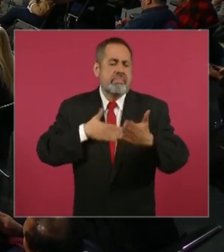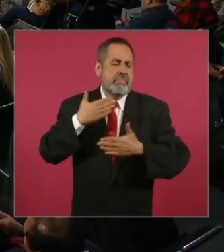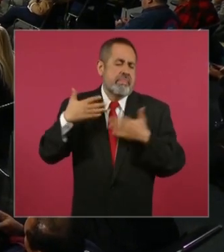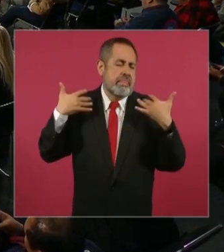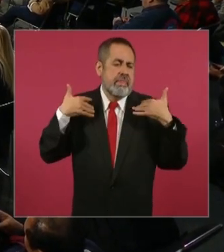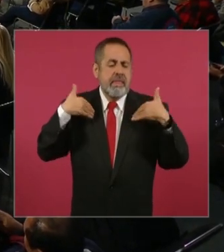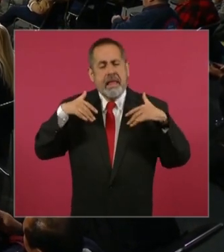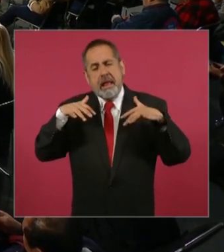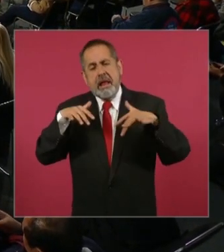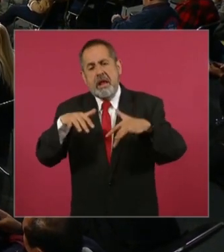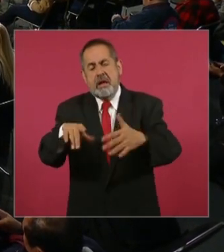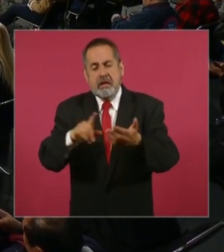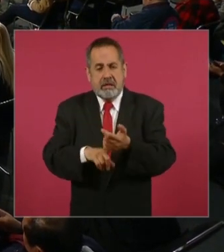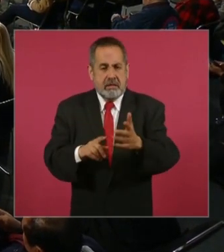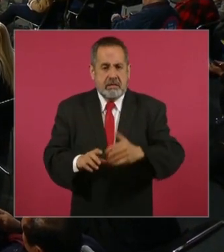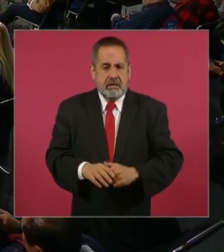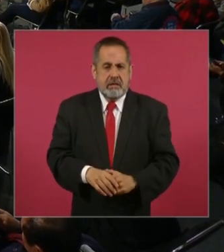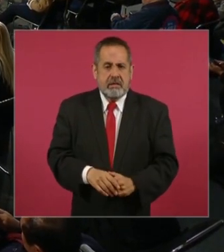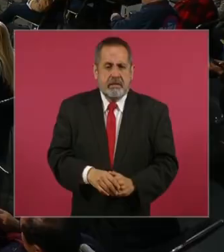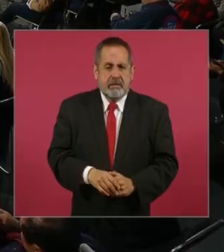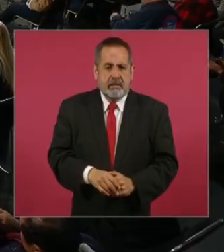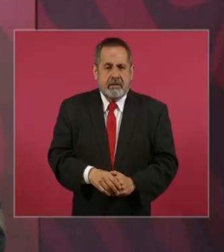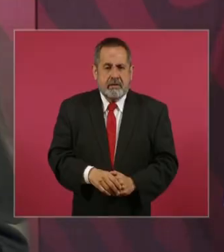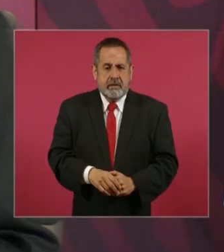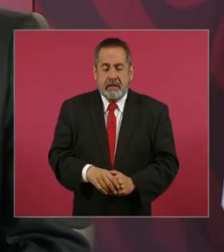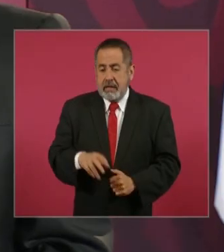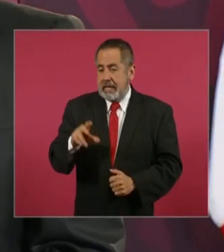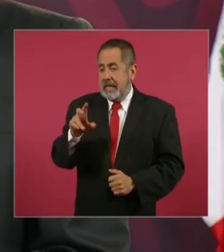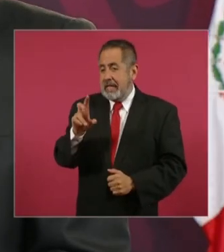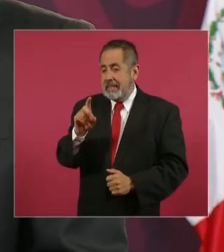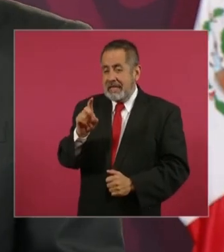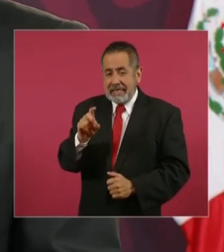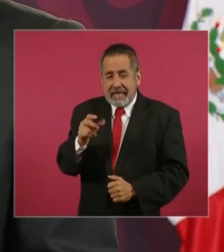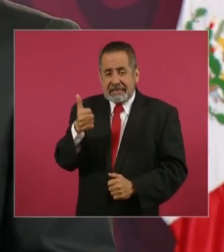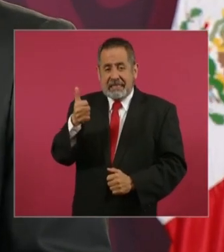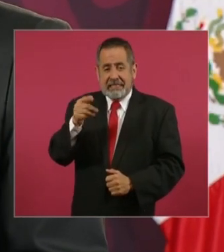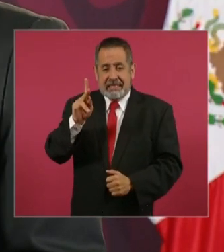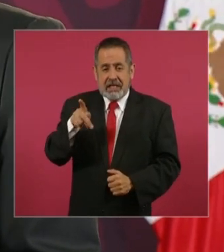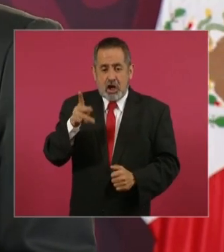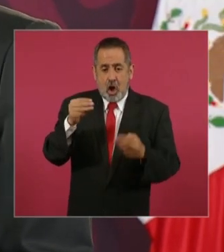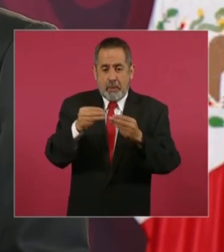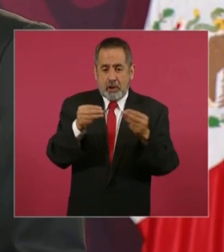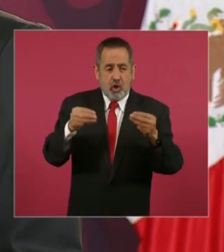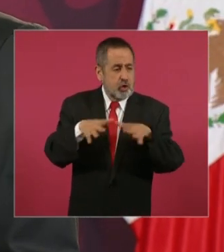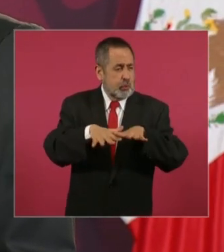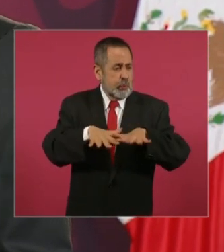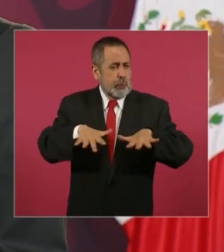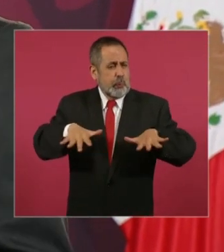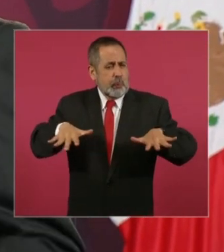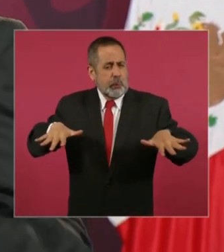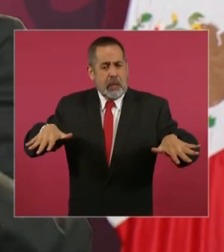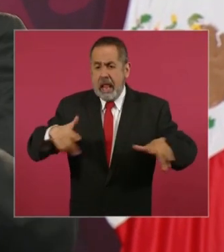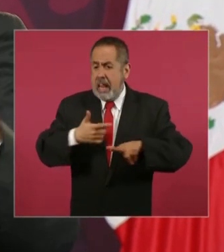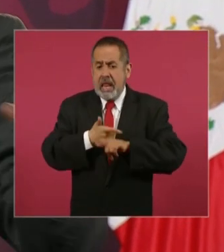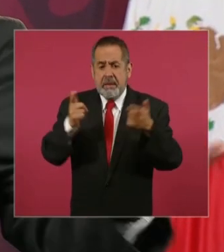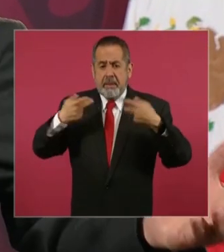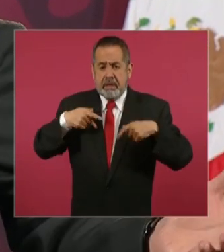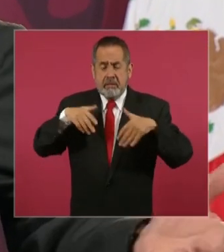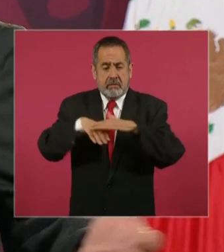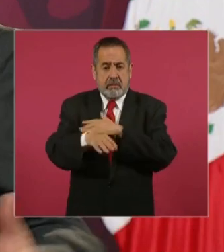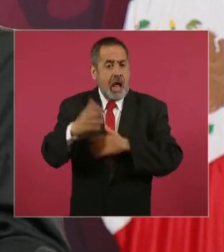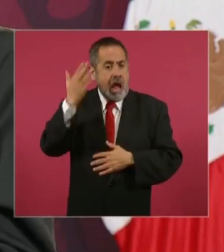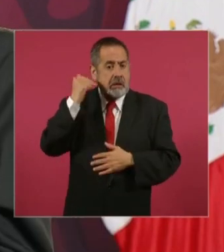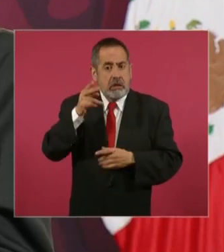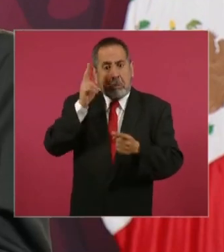playas públicas. Más de 36 kilómetros. Más de 36 kilómetros de playas públicas. Que ya no habían